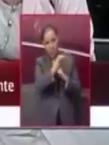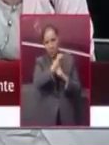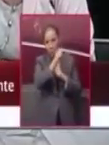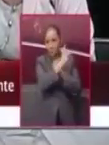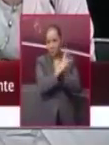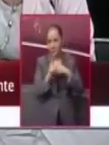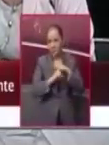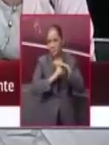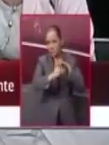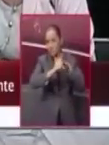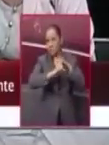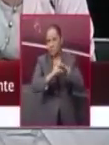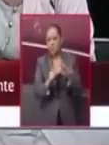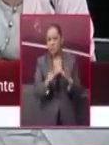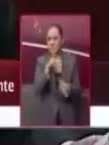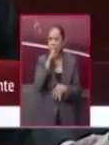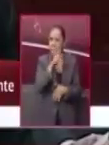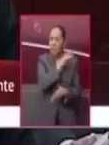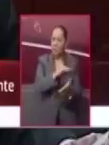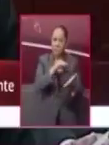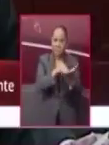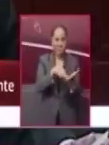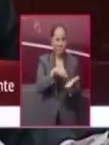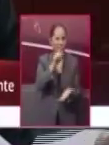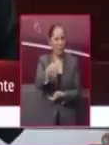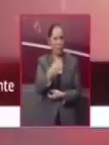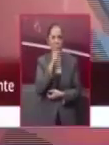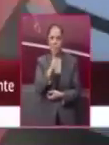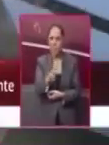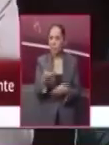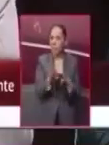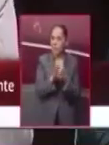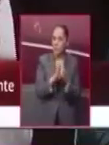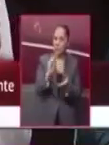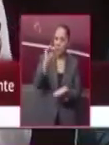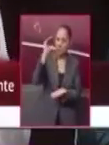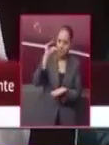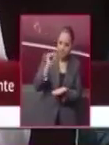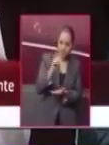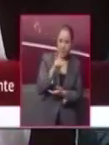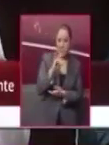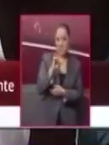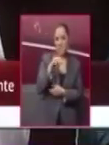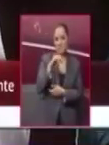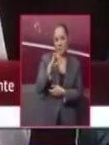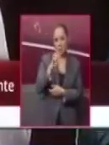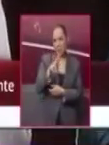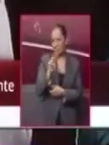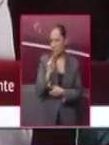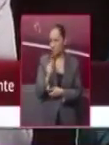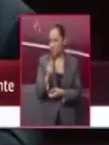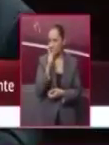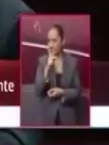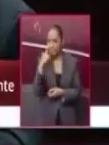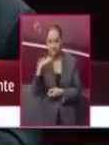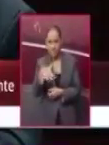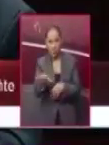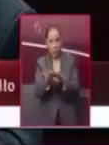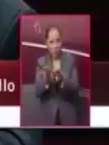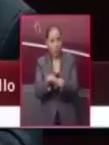un término ahí más amigable que no sea disminuir. No se está limitando el derecho humano a